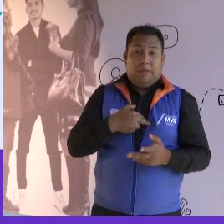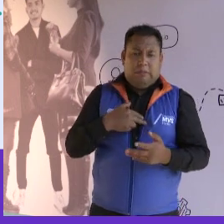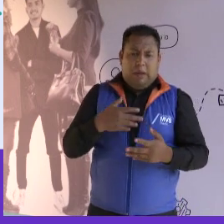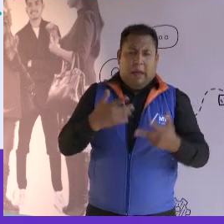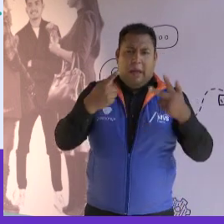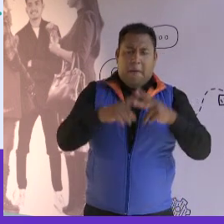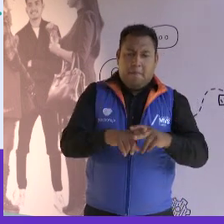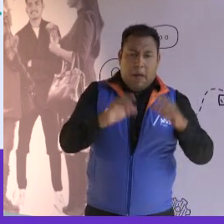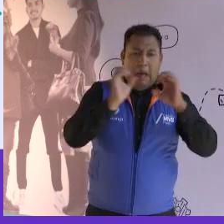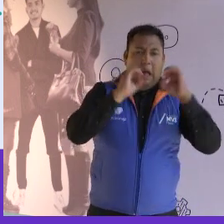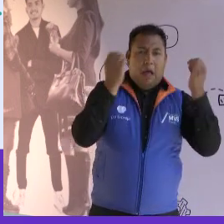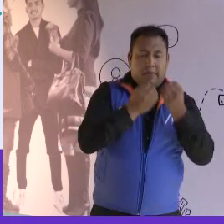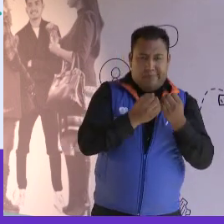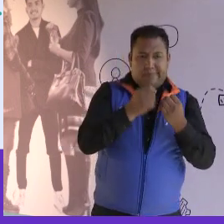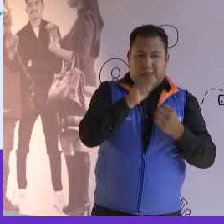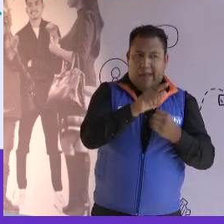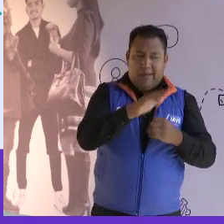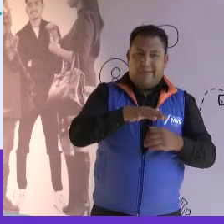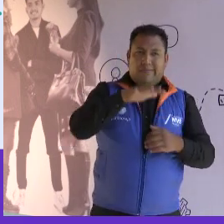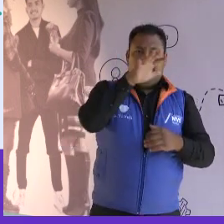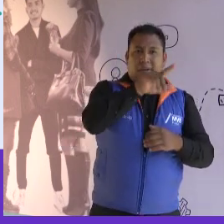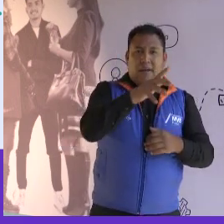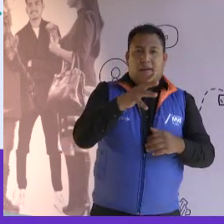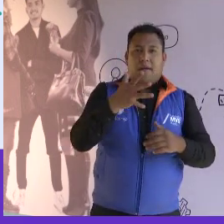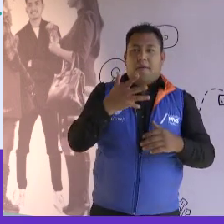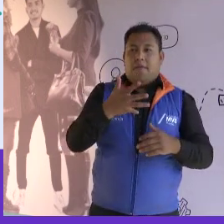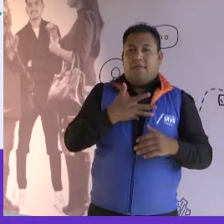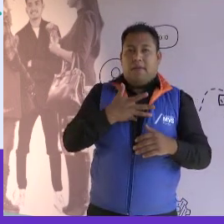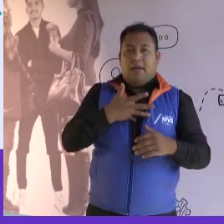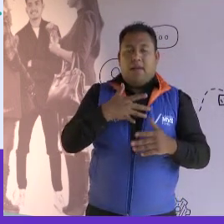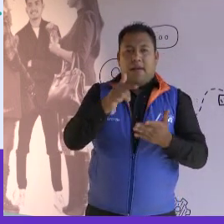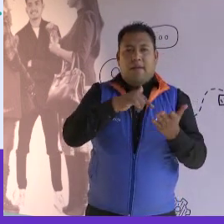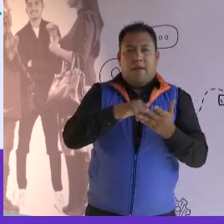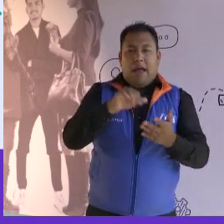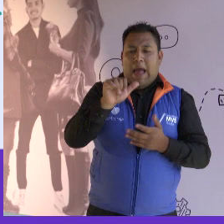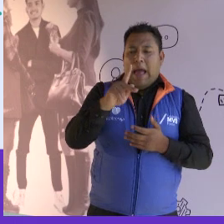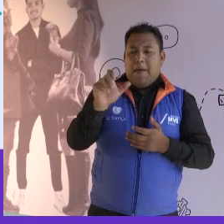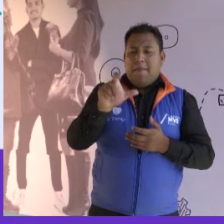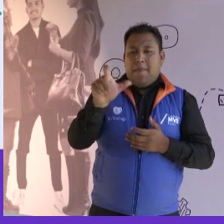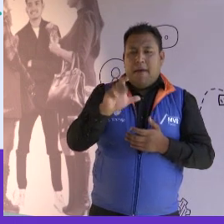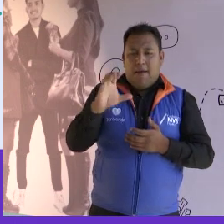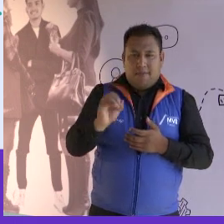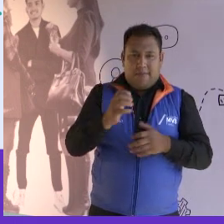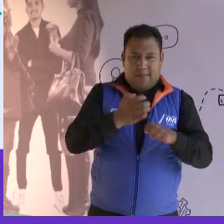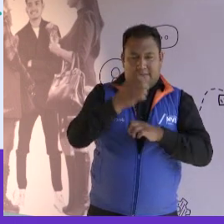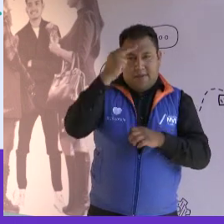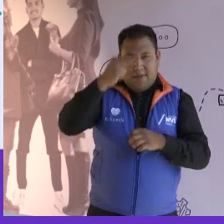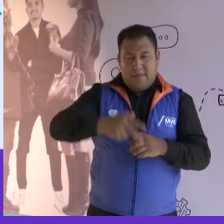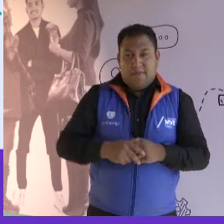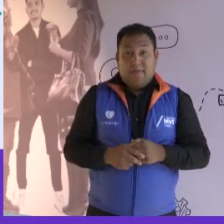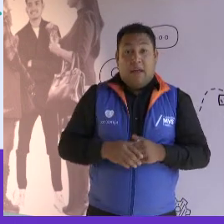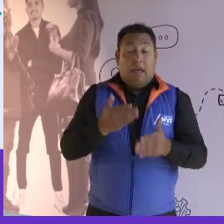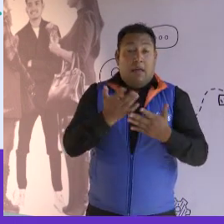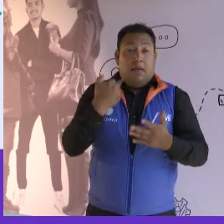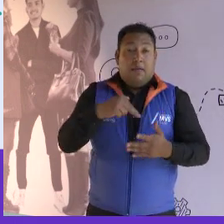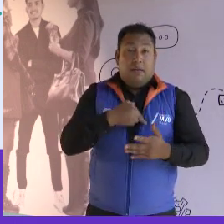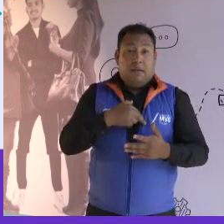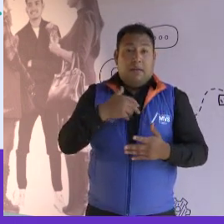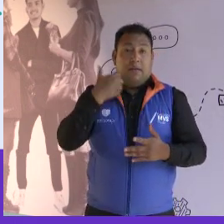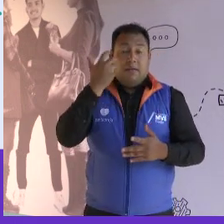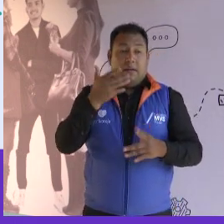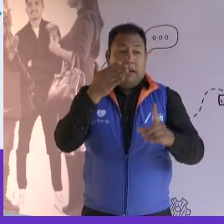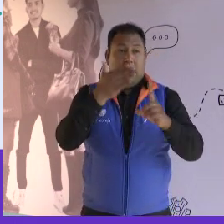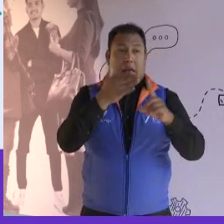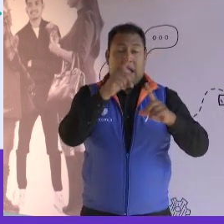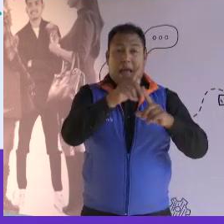organización comunitaria en Apasco, Estado de México, con la intención de, en aquel entonces, salvaguardar